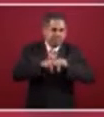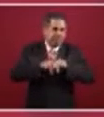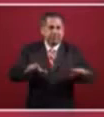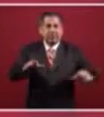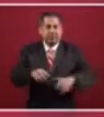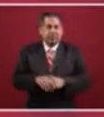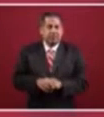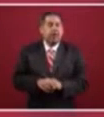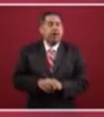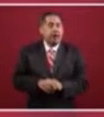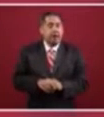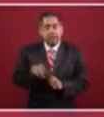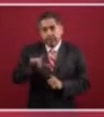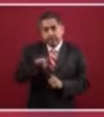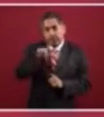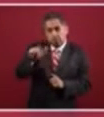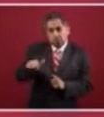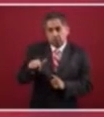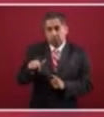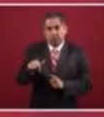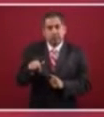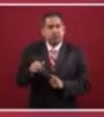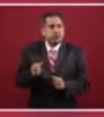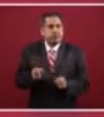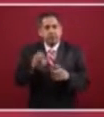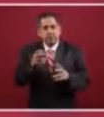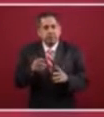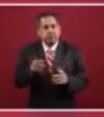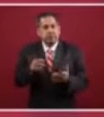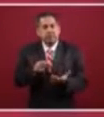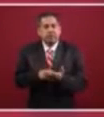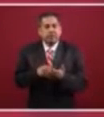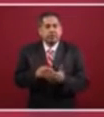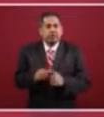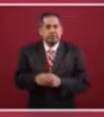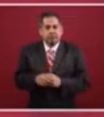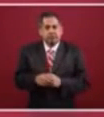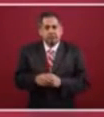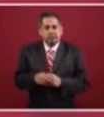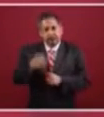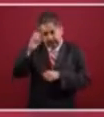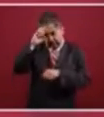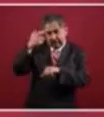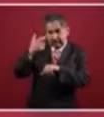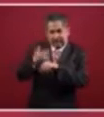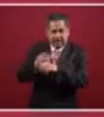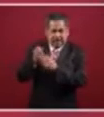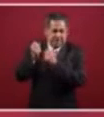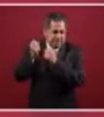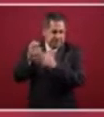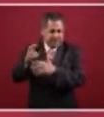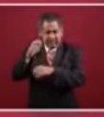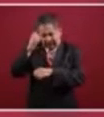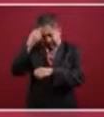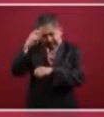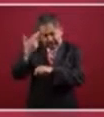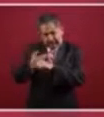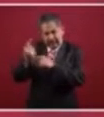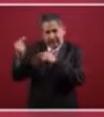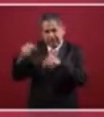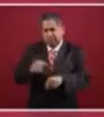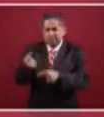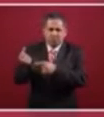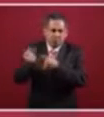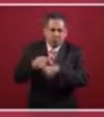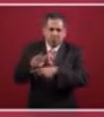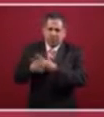y luego pues cuantos y extranjeros y han venido a